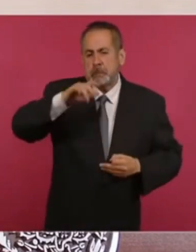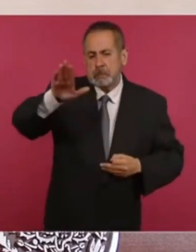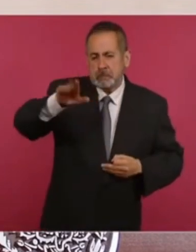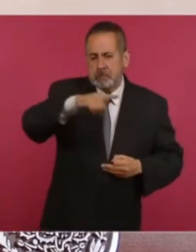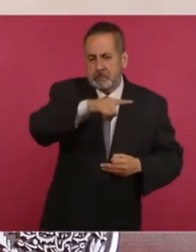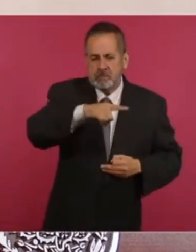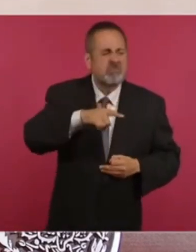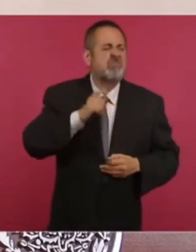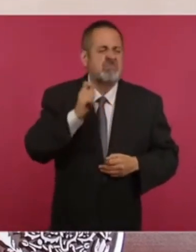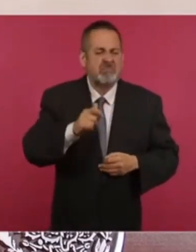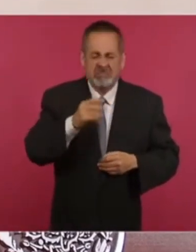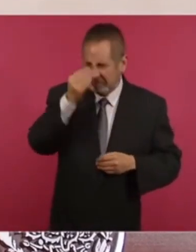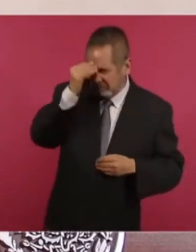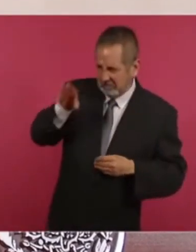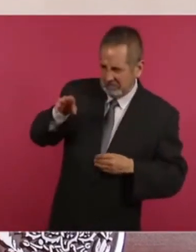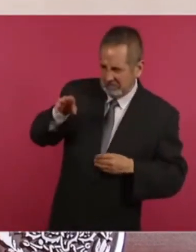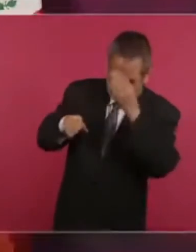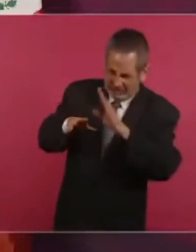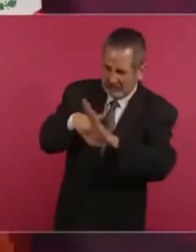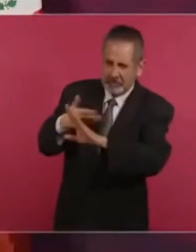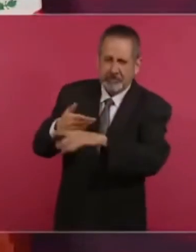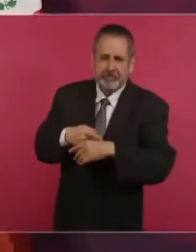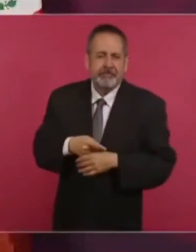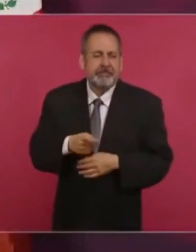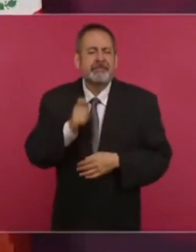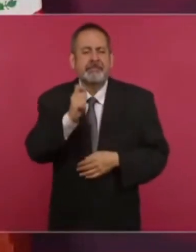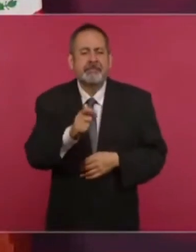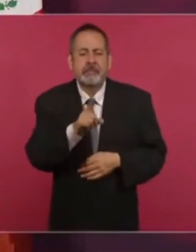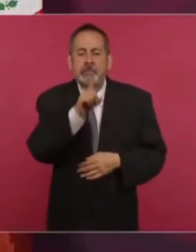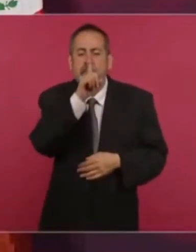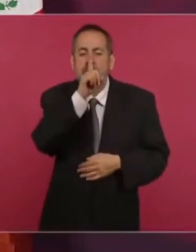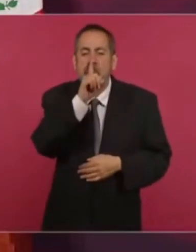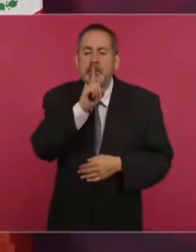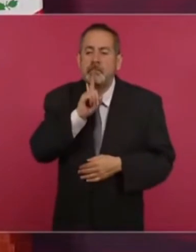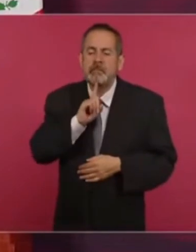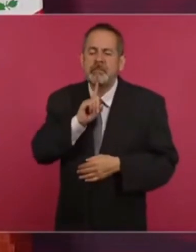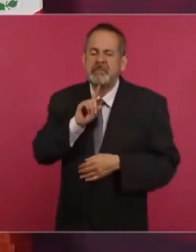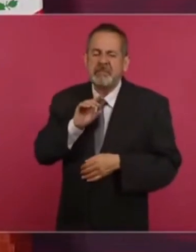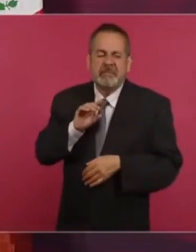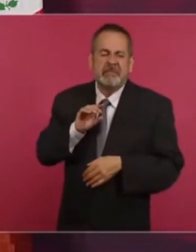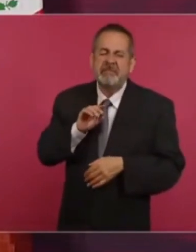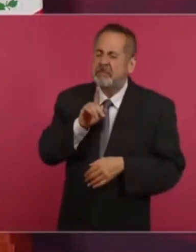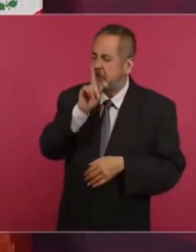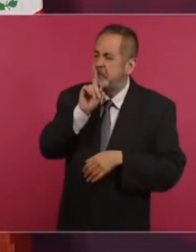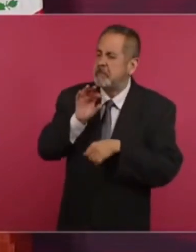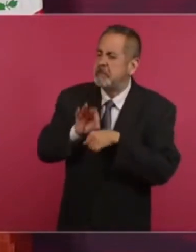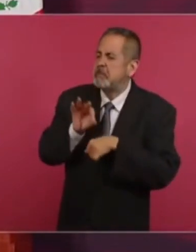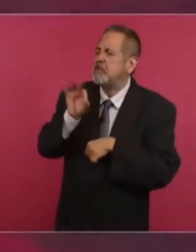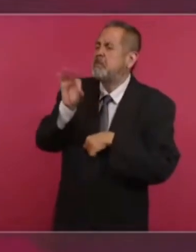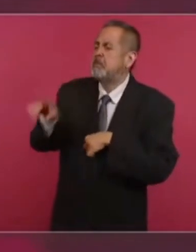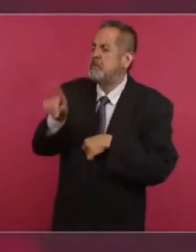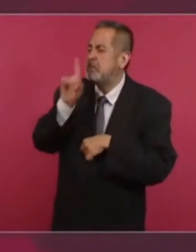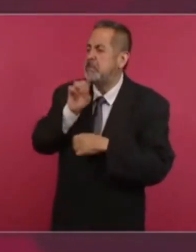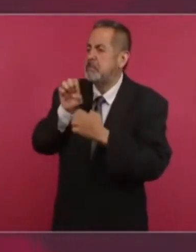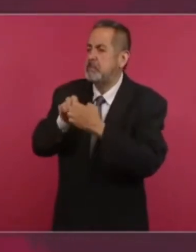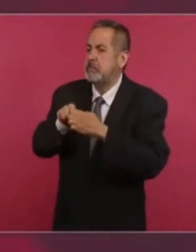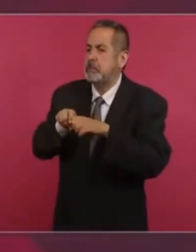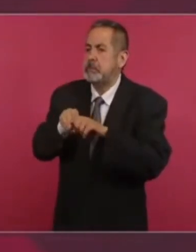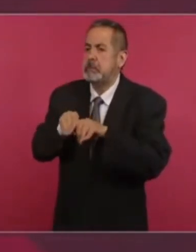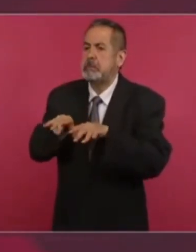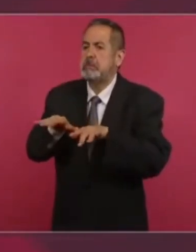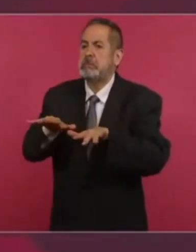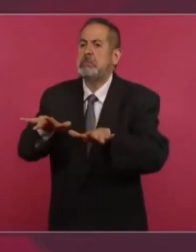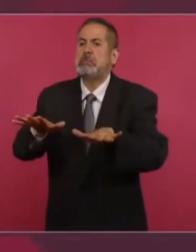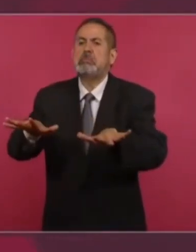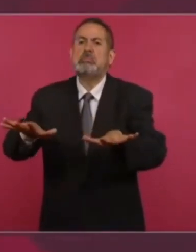esa según la cual una mentira que se repite muchas veces puede convertirse en verdad, ya